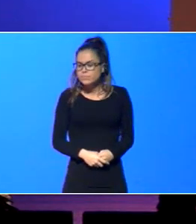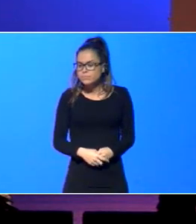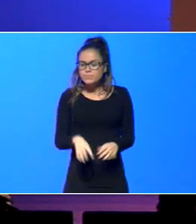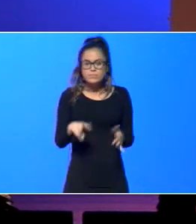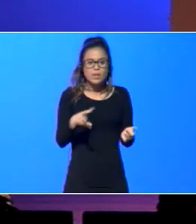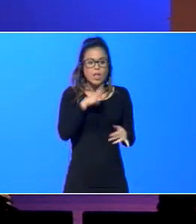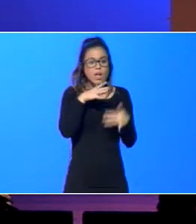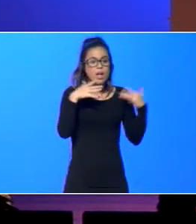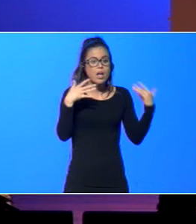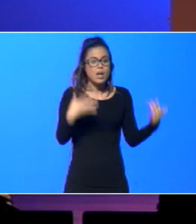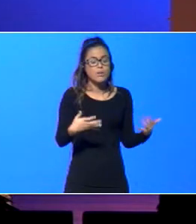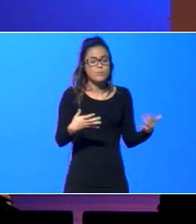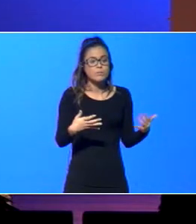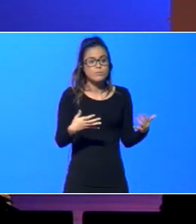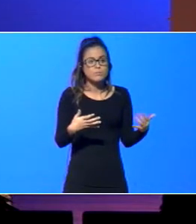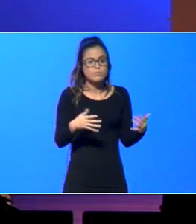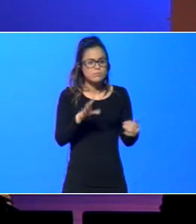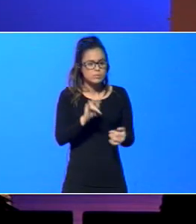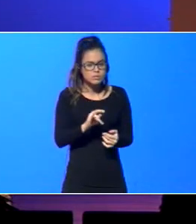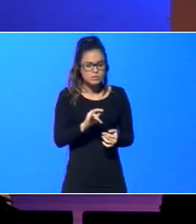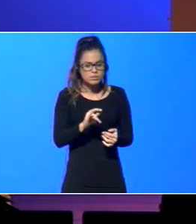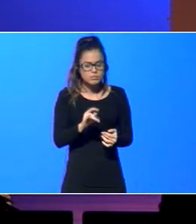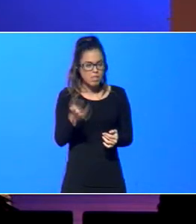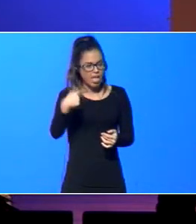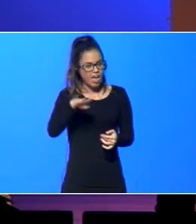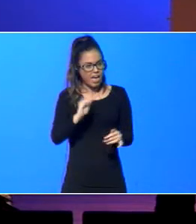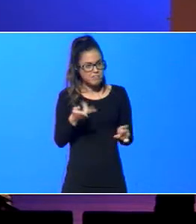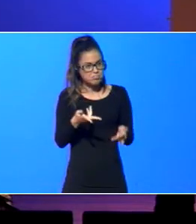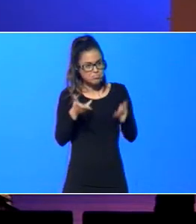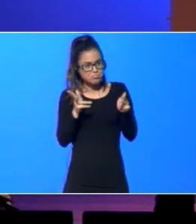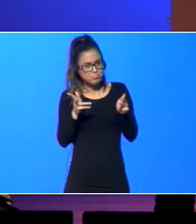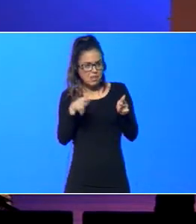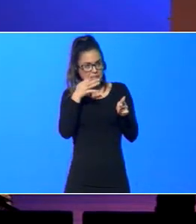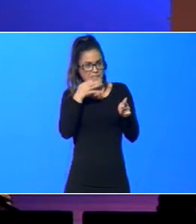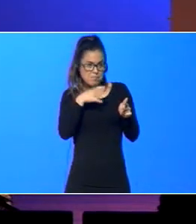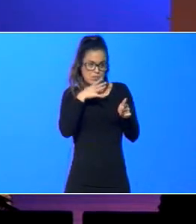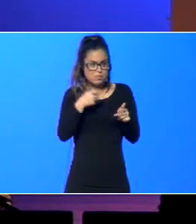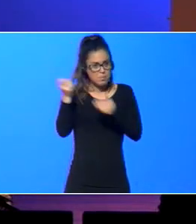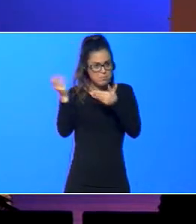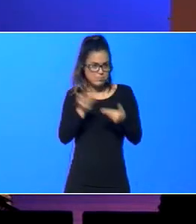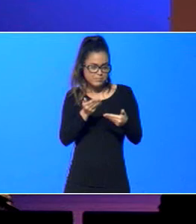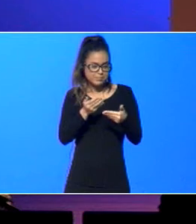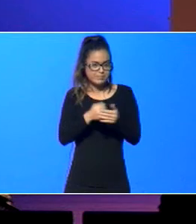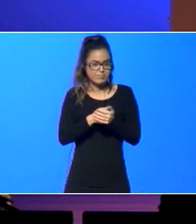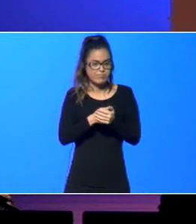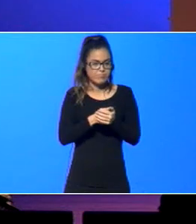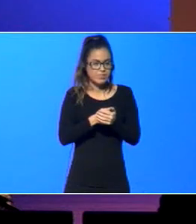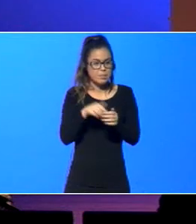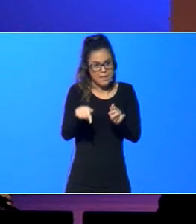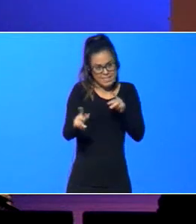Gaur itxiko dotxagu, bai, eure hitz egiten gomidatuak edo, bueno, hemen bentsat